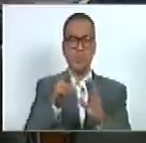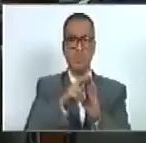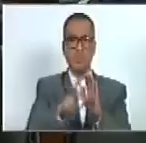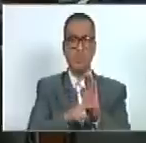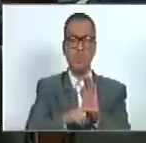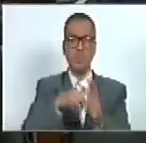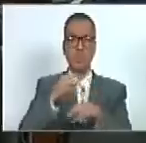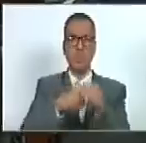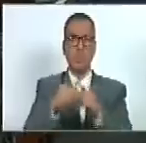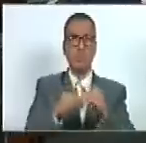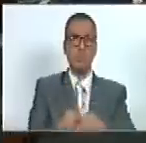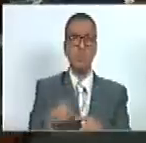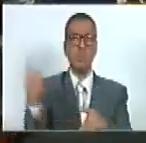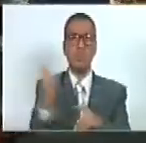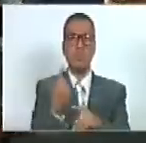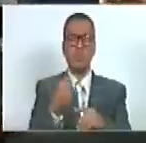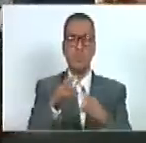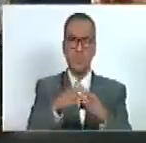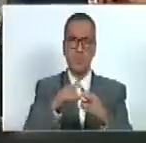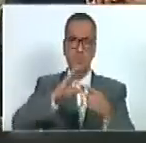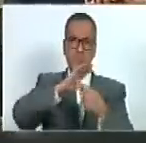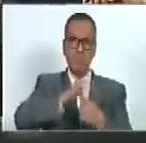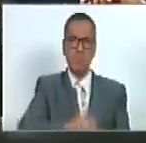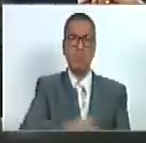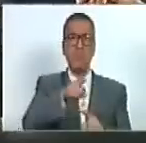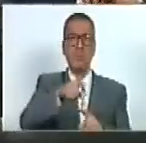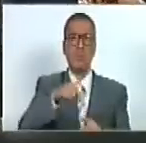Por cierto, medidas coercitivas,